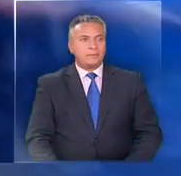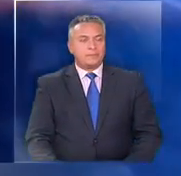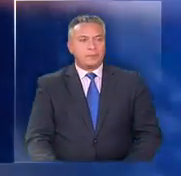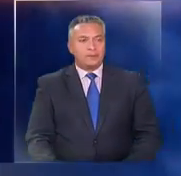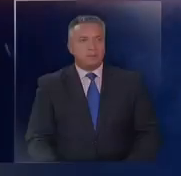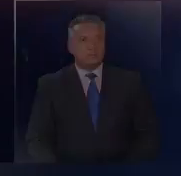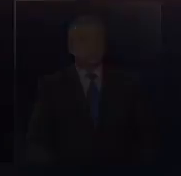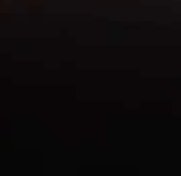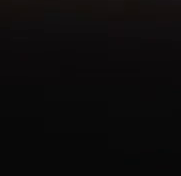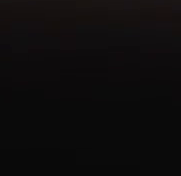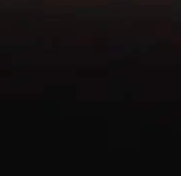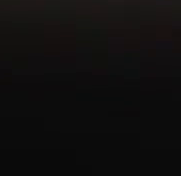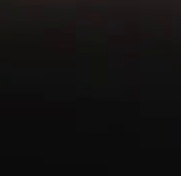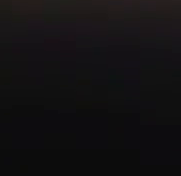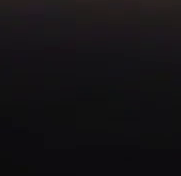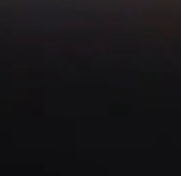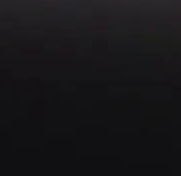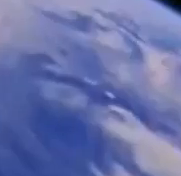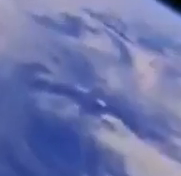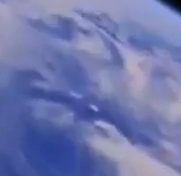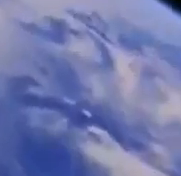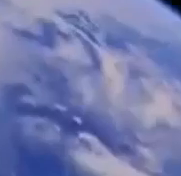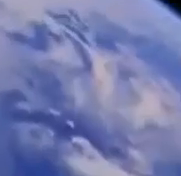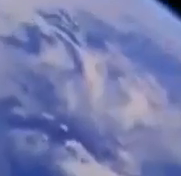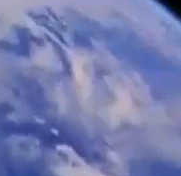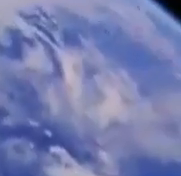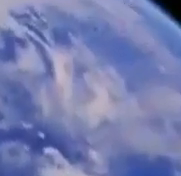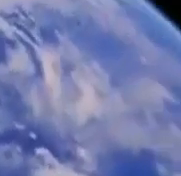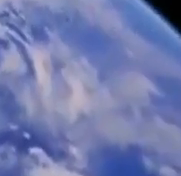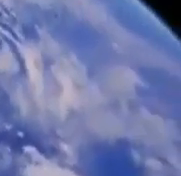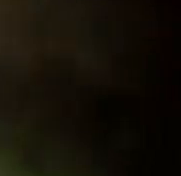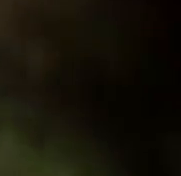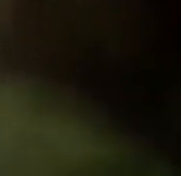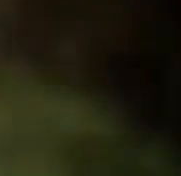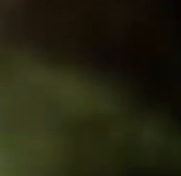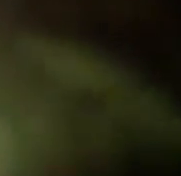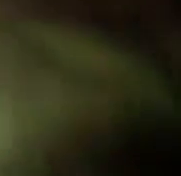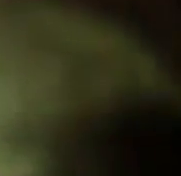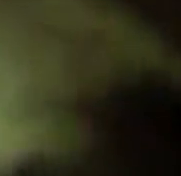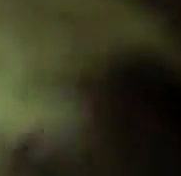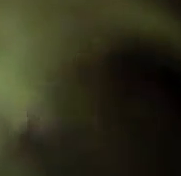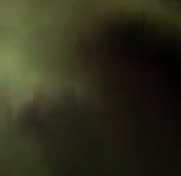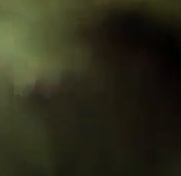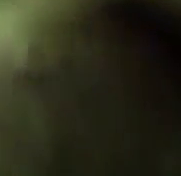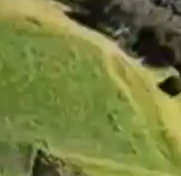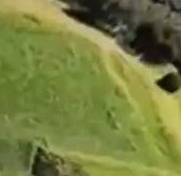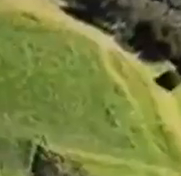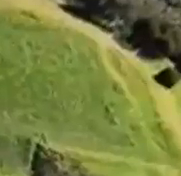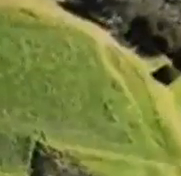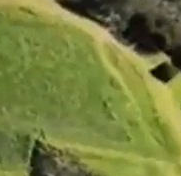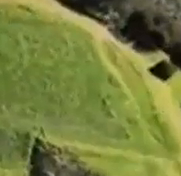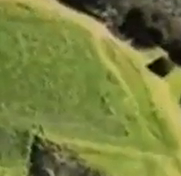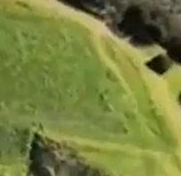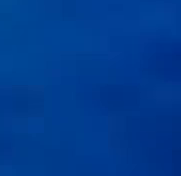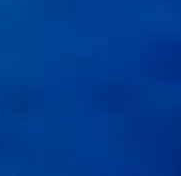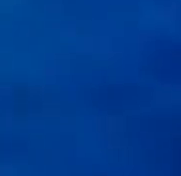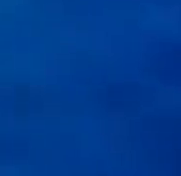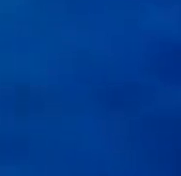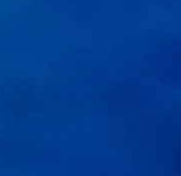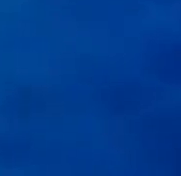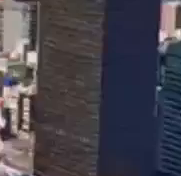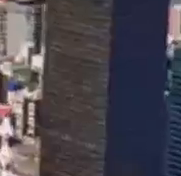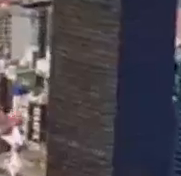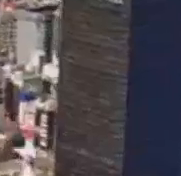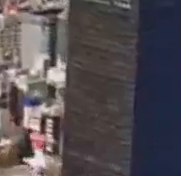Sacan fotos, observan las estrellas. Algunos sirven como refugio y otros permiten que usted vea televisión y use